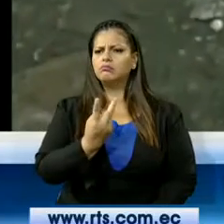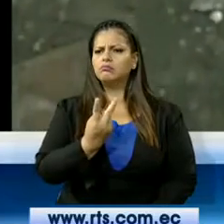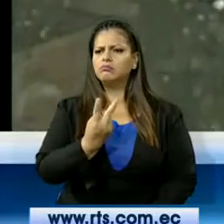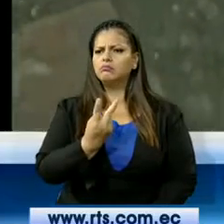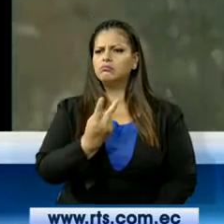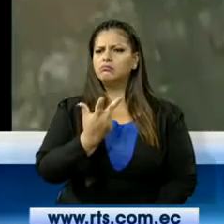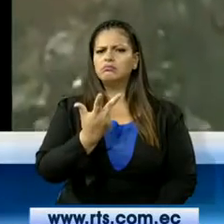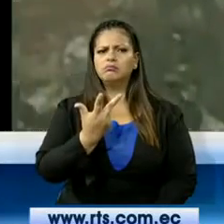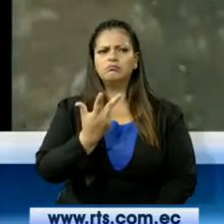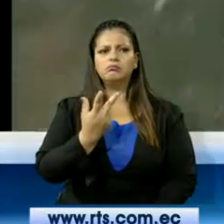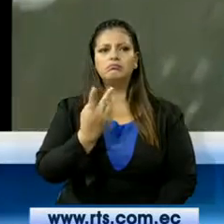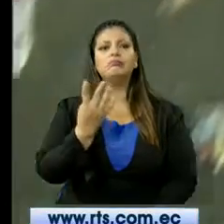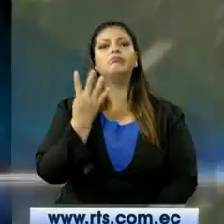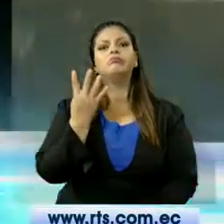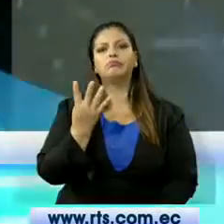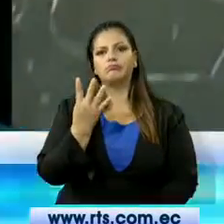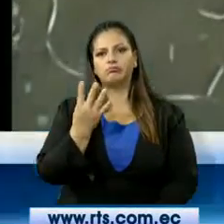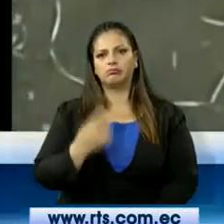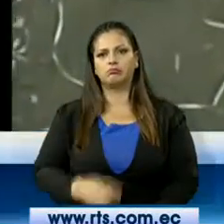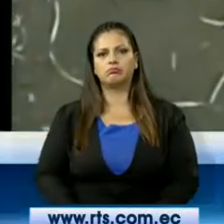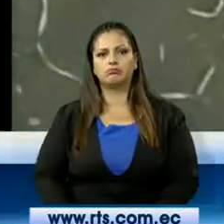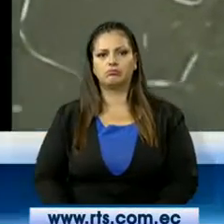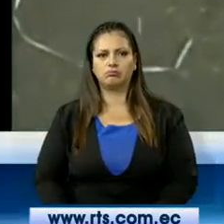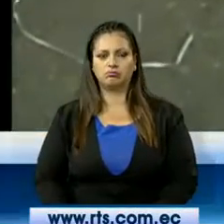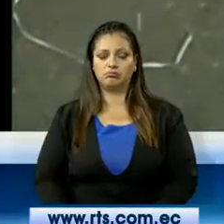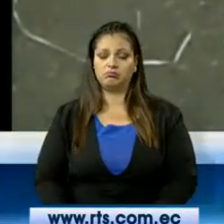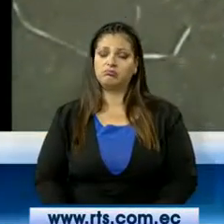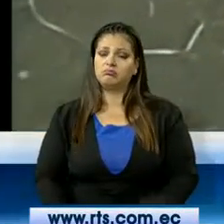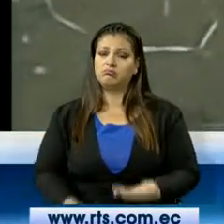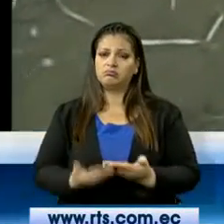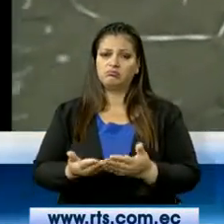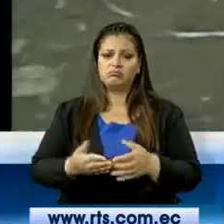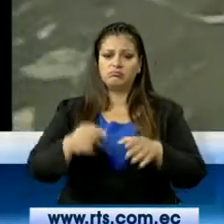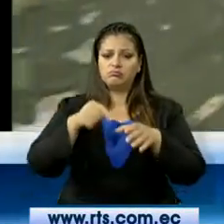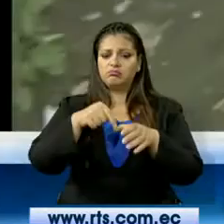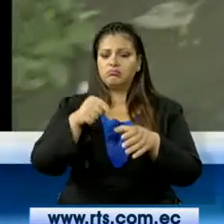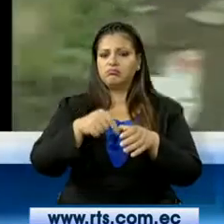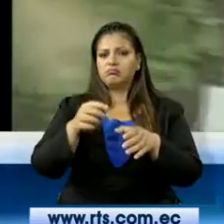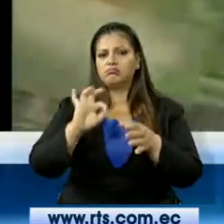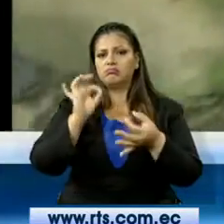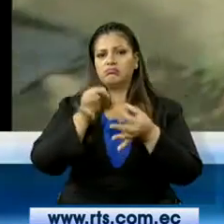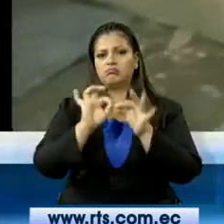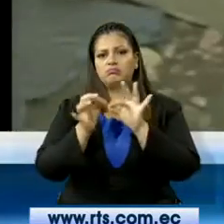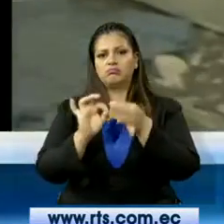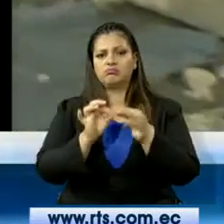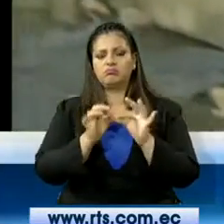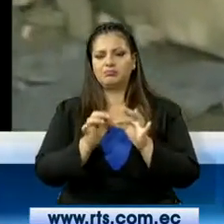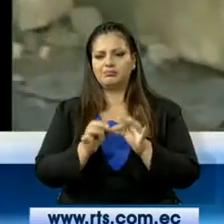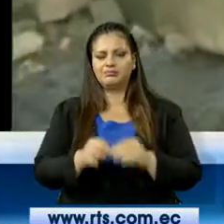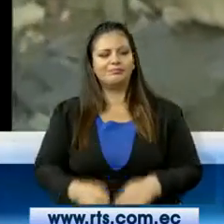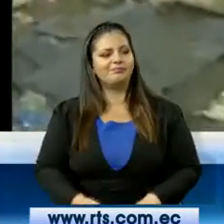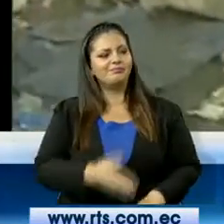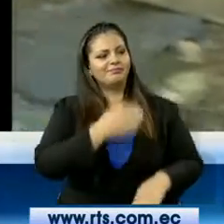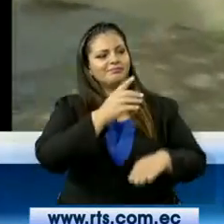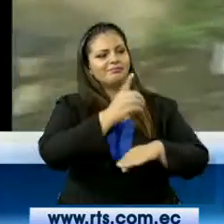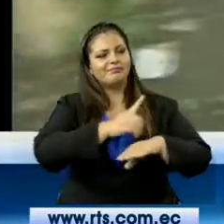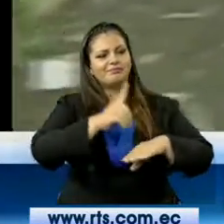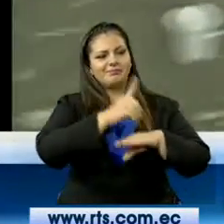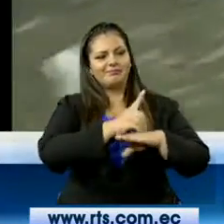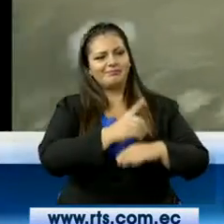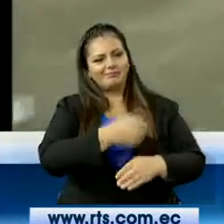4 que puede captar agua de lluvia y se cría el mosquito artista con nosotros la directora del distrito doctora buenos días